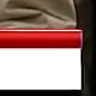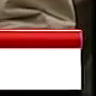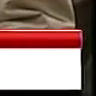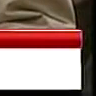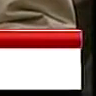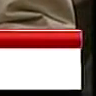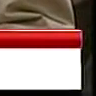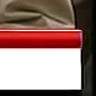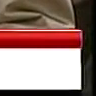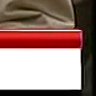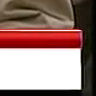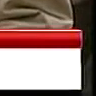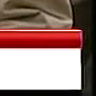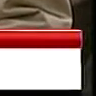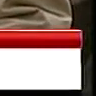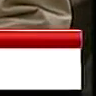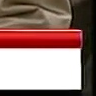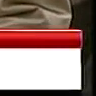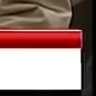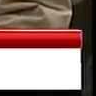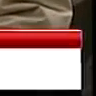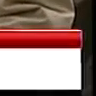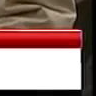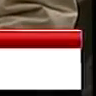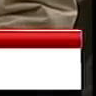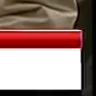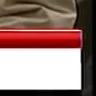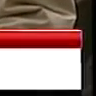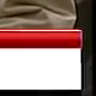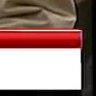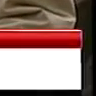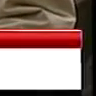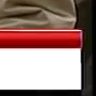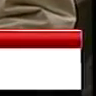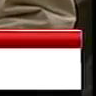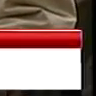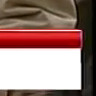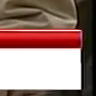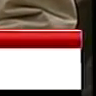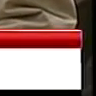Un aproximadamente de 20.000 estamos